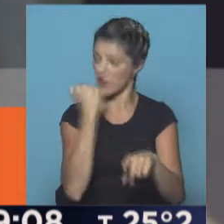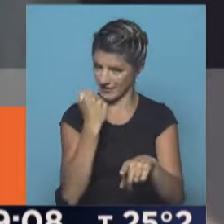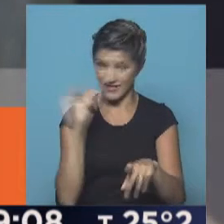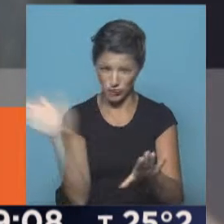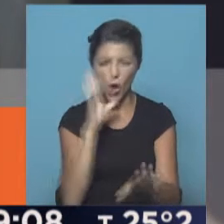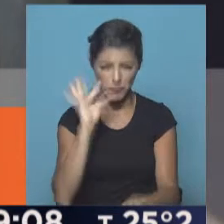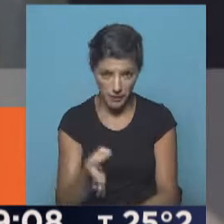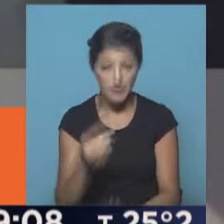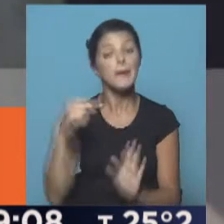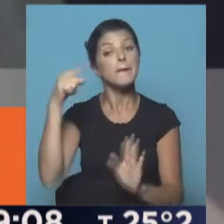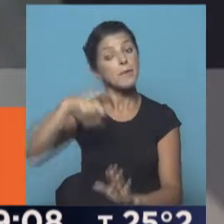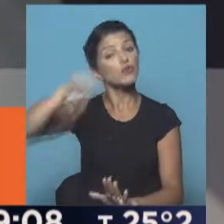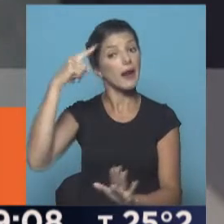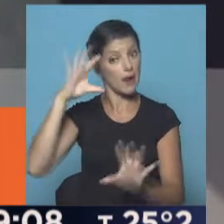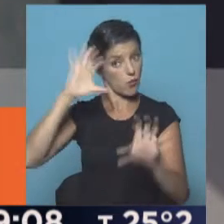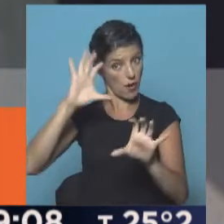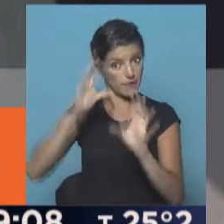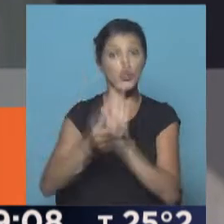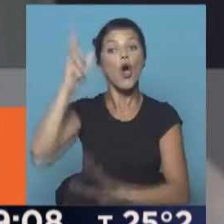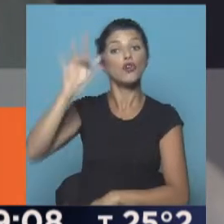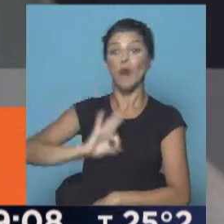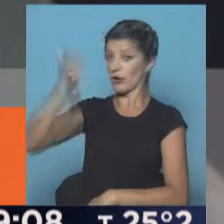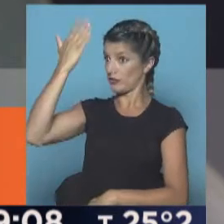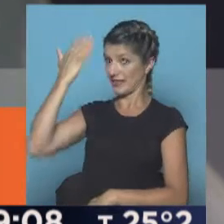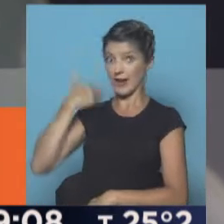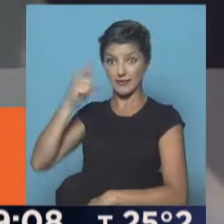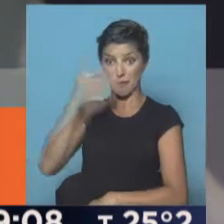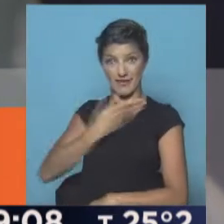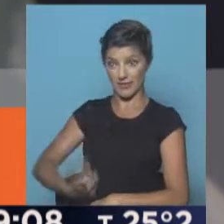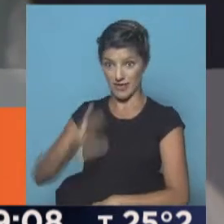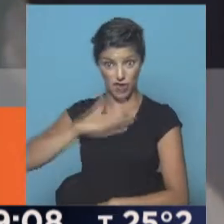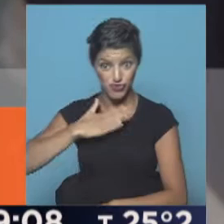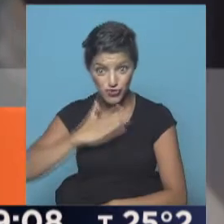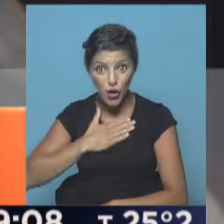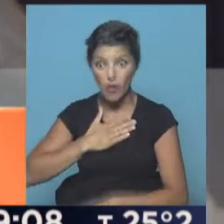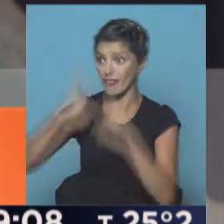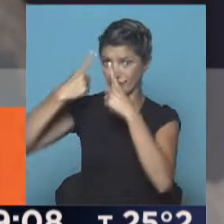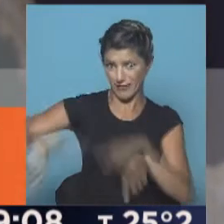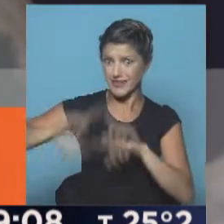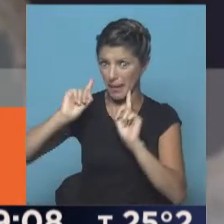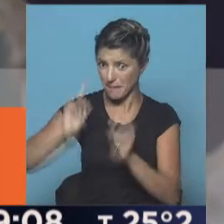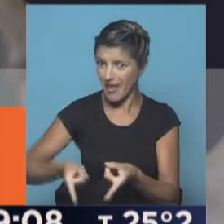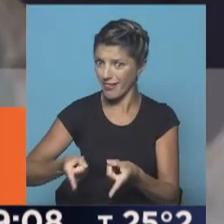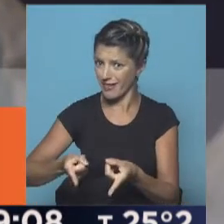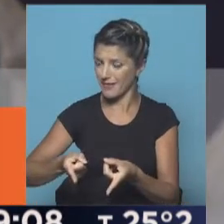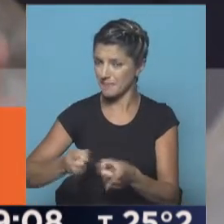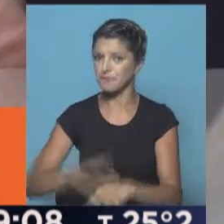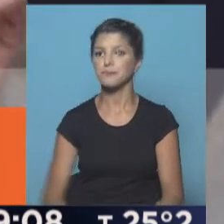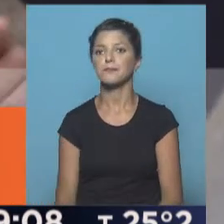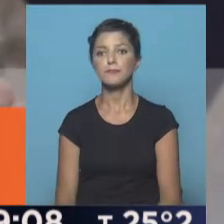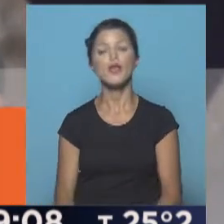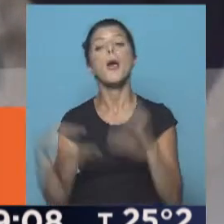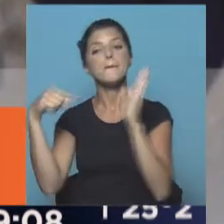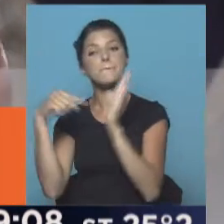recuerden, hace 8 años, el presidente Bush y yo tuvimos diferencias muy significativas, pero el equipo del